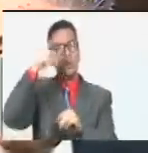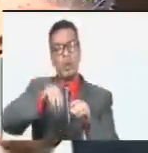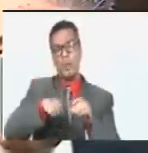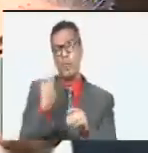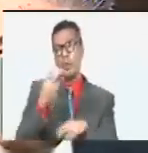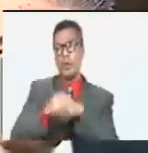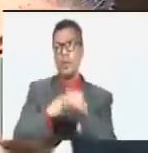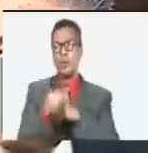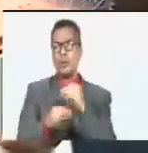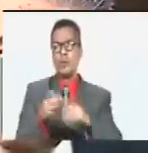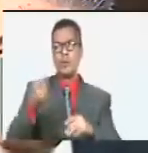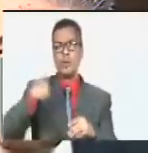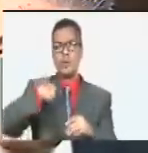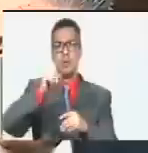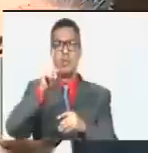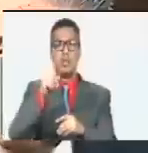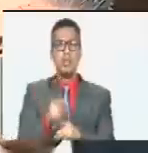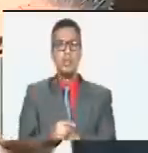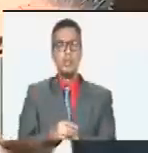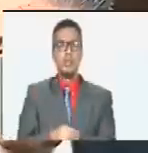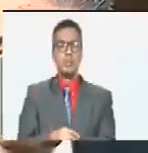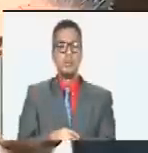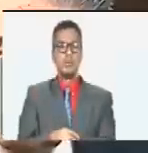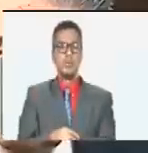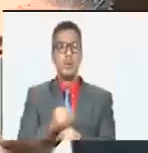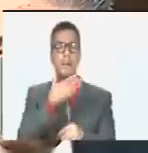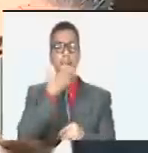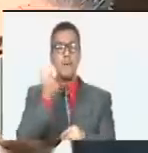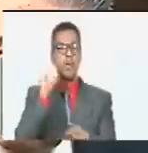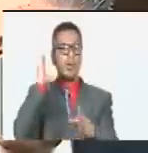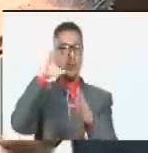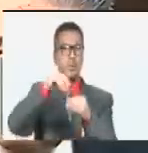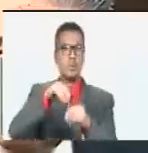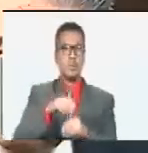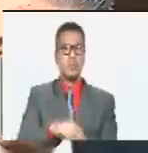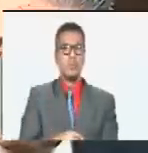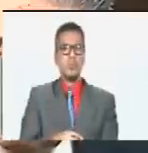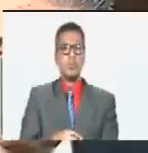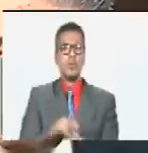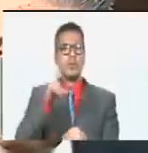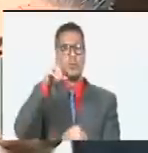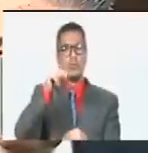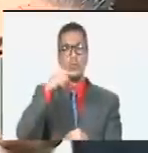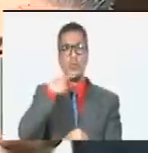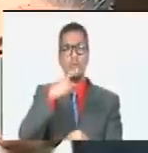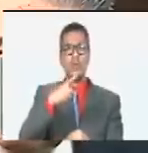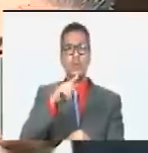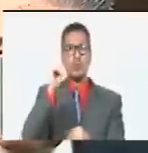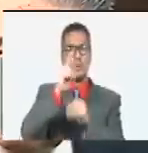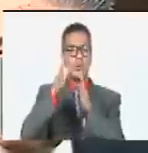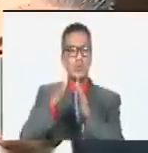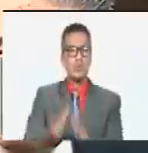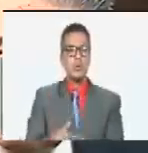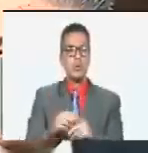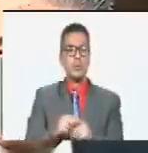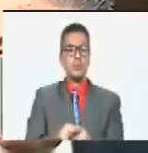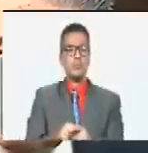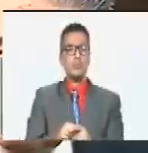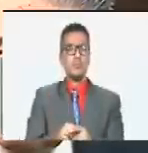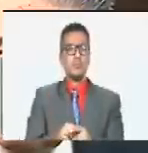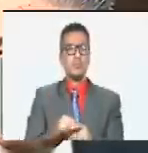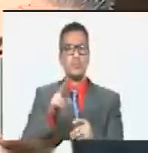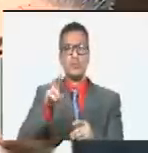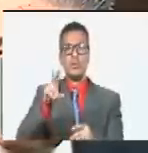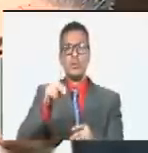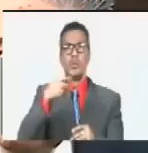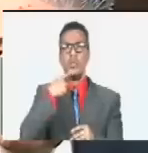tener un mejor resultado. No hay forma de que algún venezolano no diga que el territorio